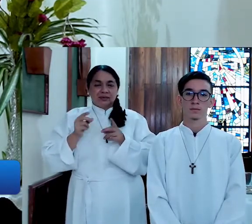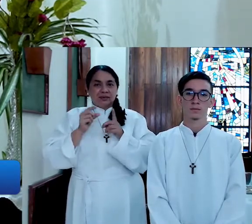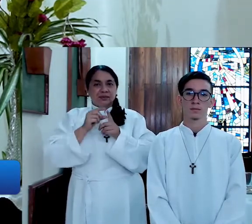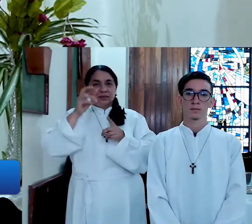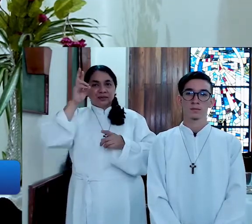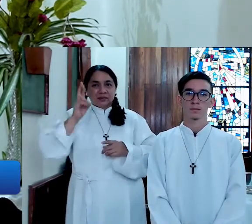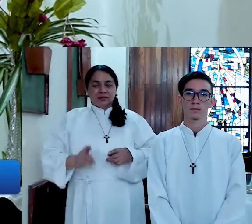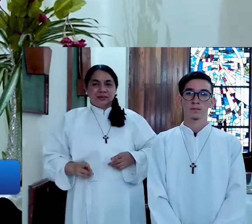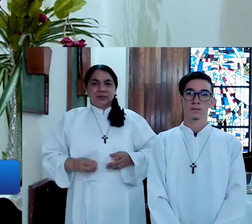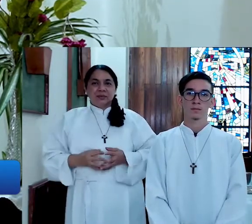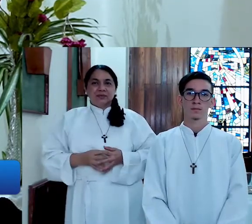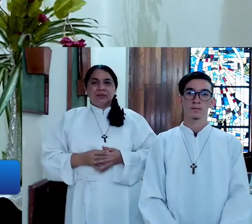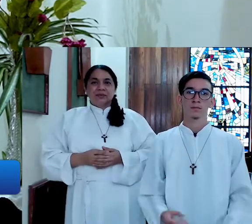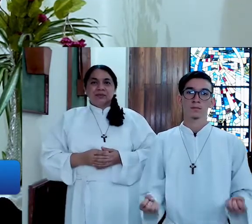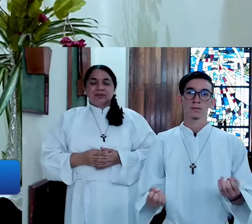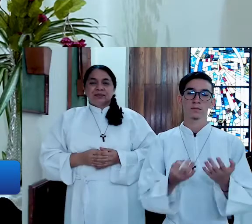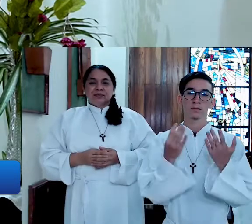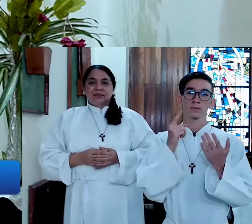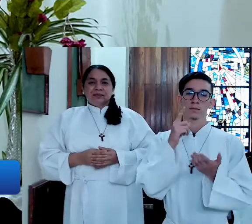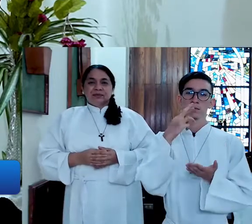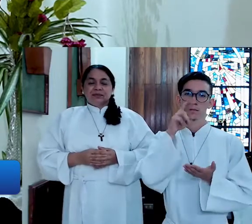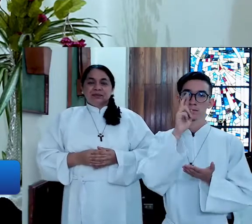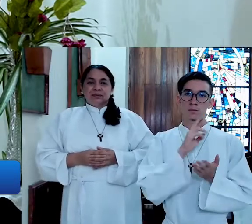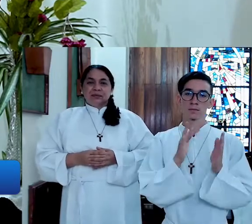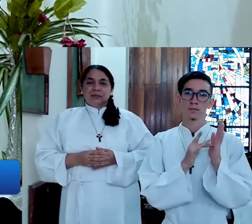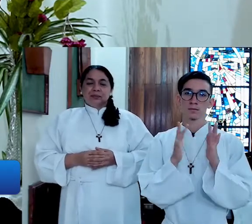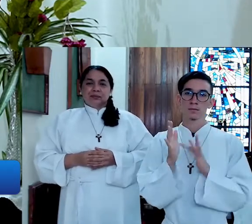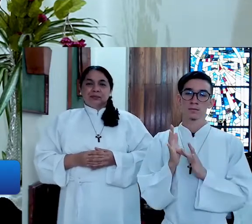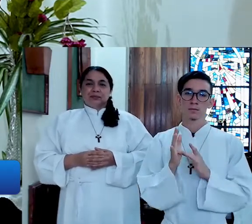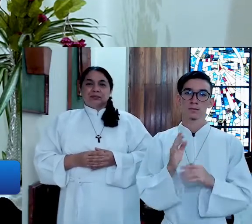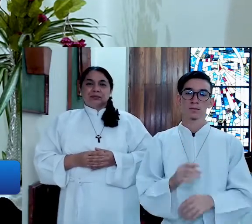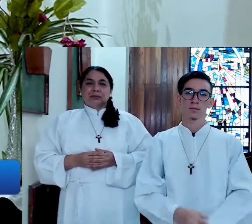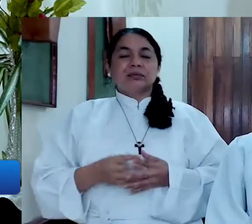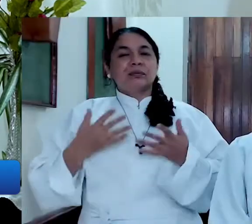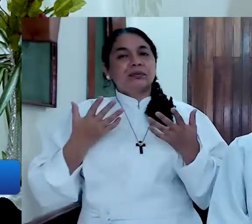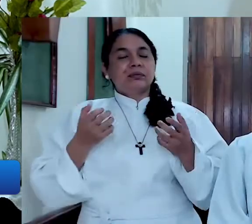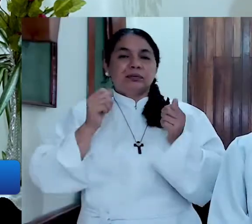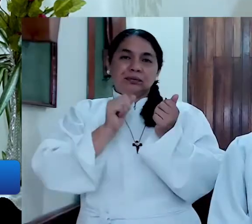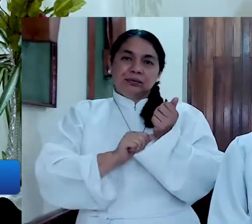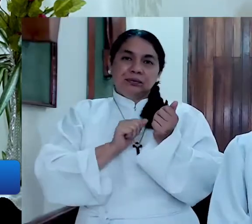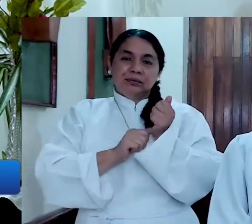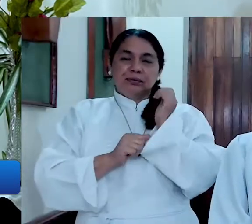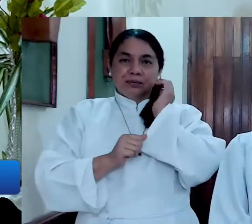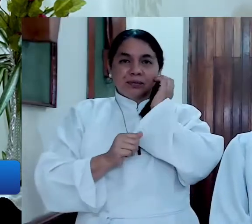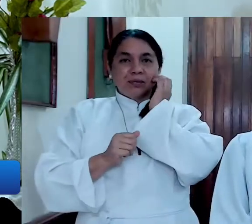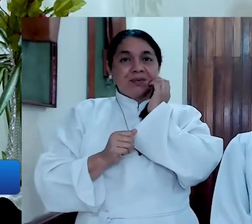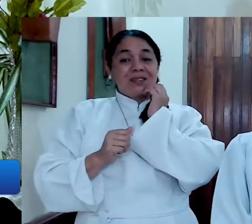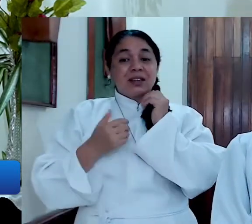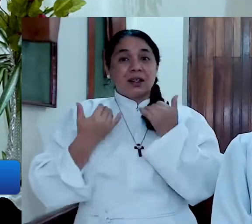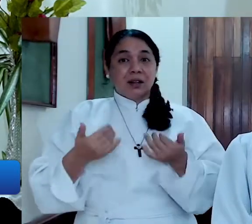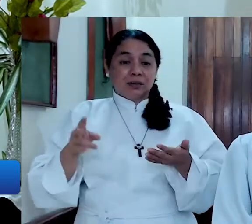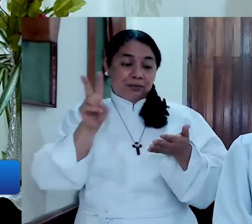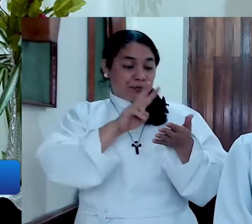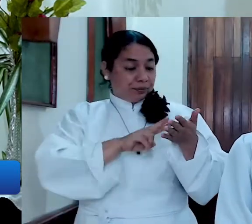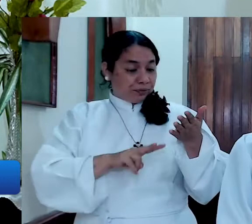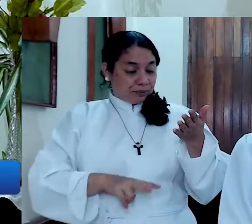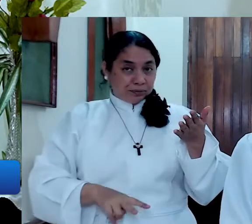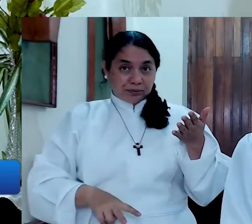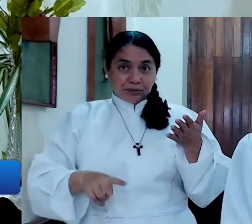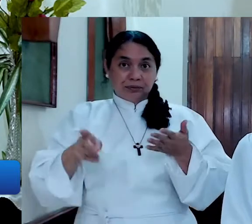Palabra del Señor. Gloria a ti, Señor Jesús. Queridos hermanos, el texto que acabamos de